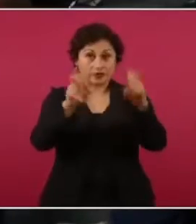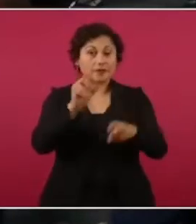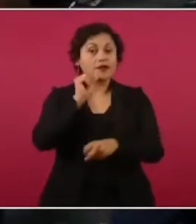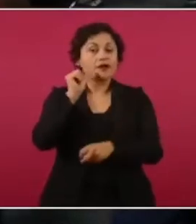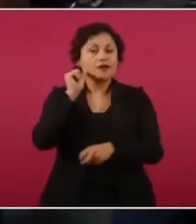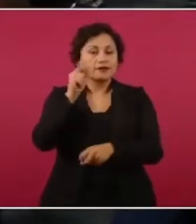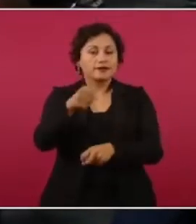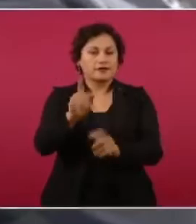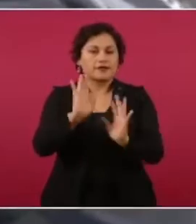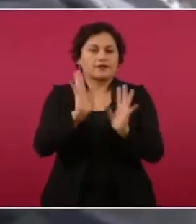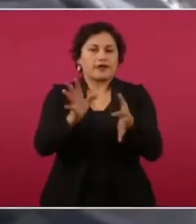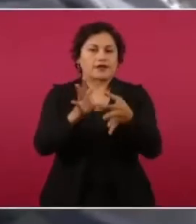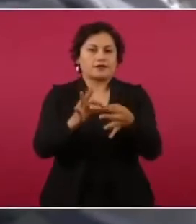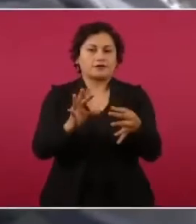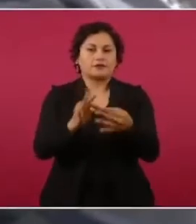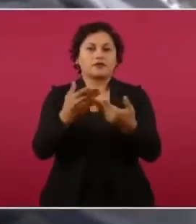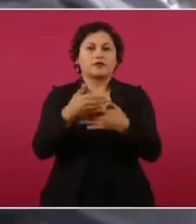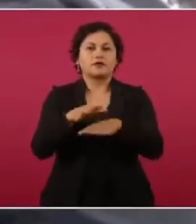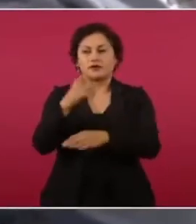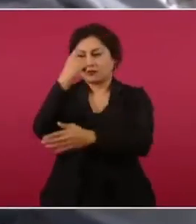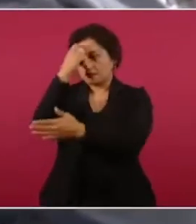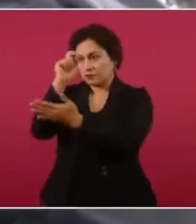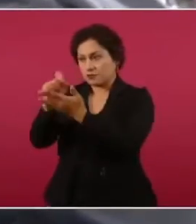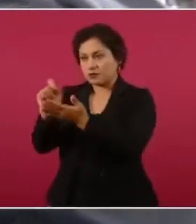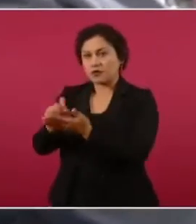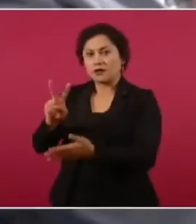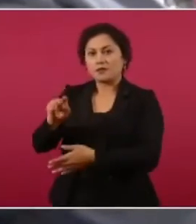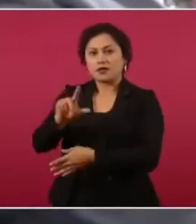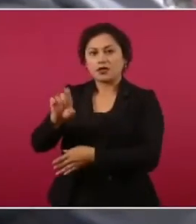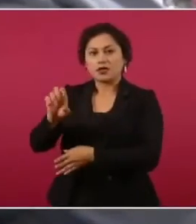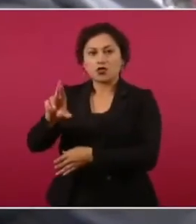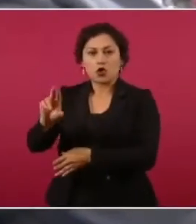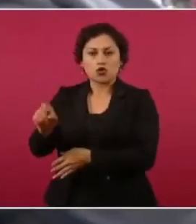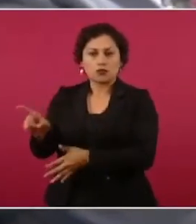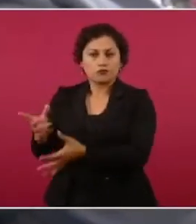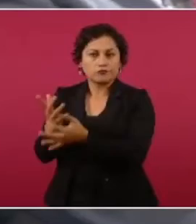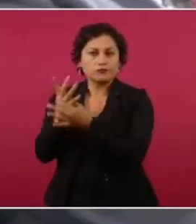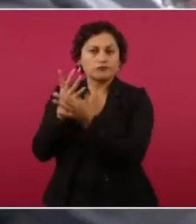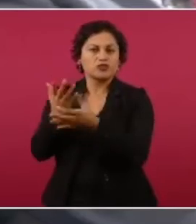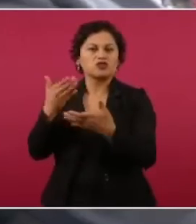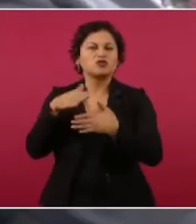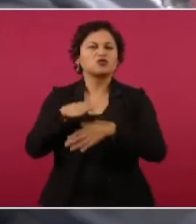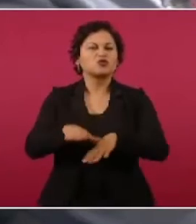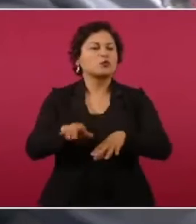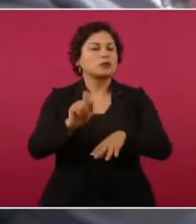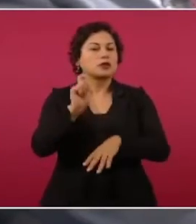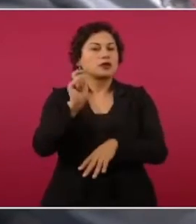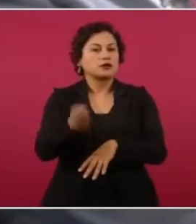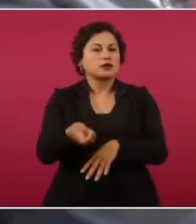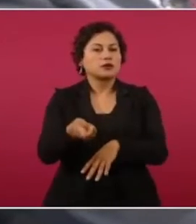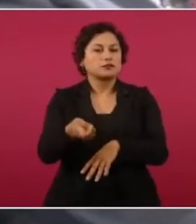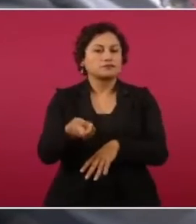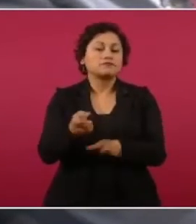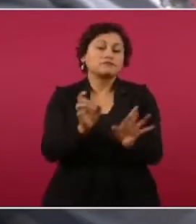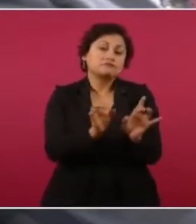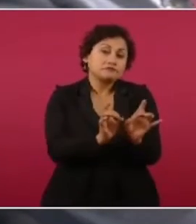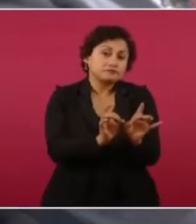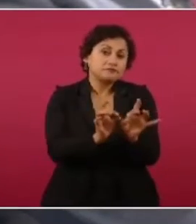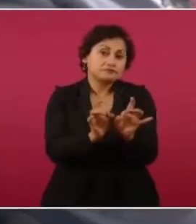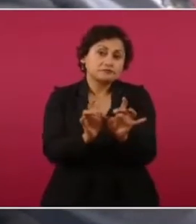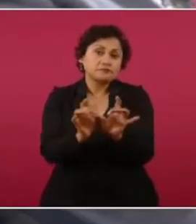de las declaraciones del escritor Juan Villoro, en torno a que, bueno, pues algunas de las situaciones que